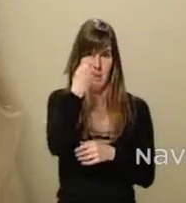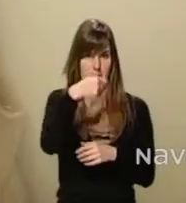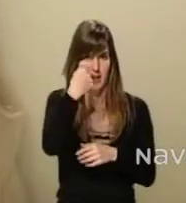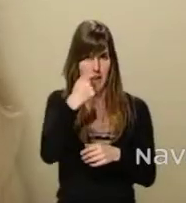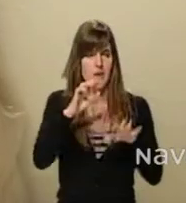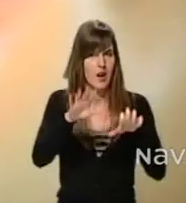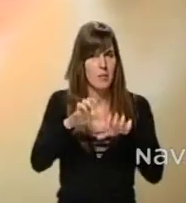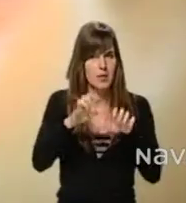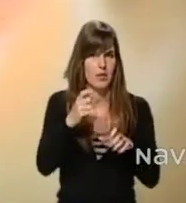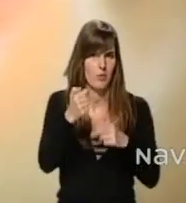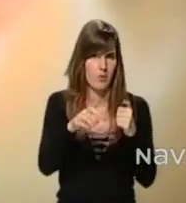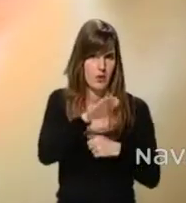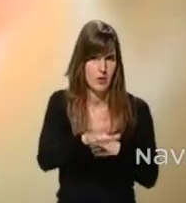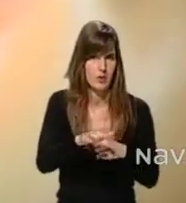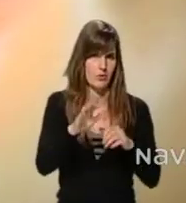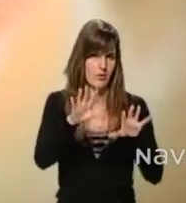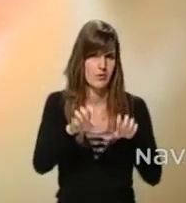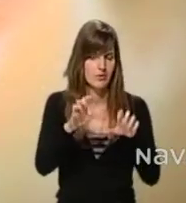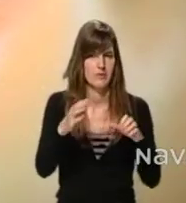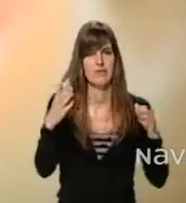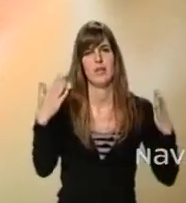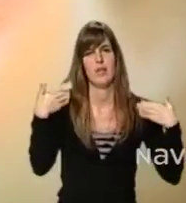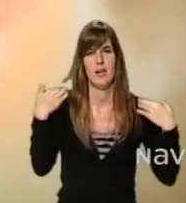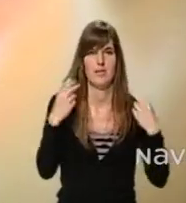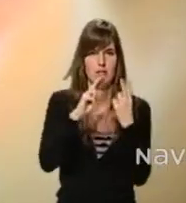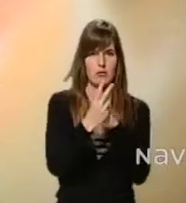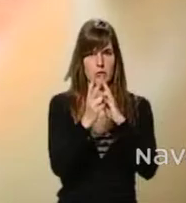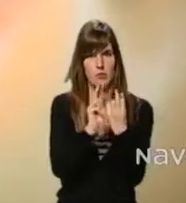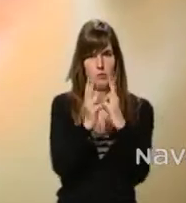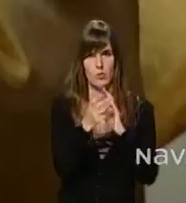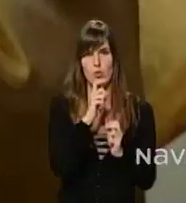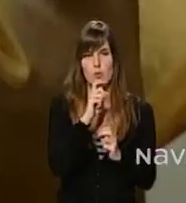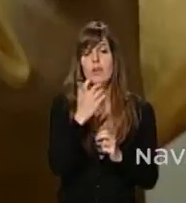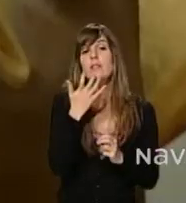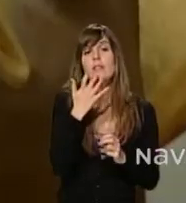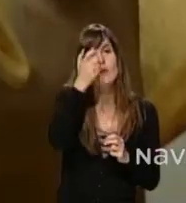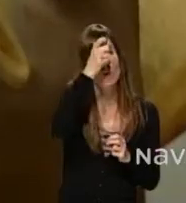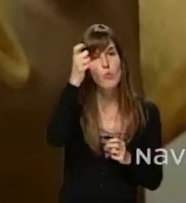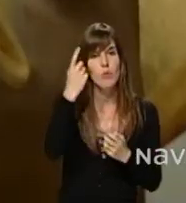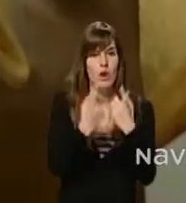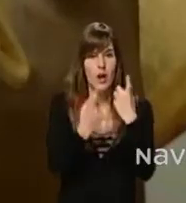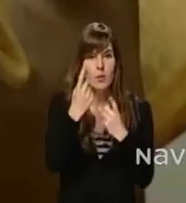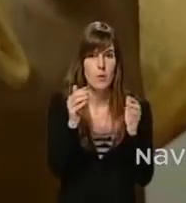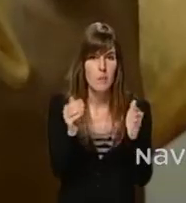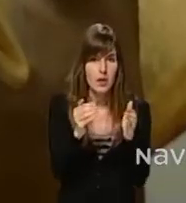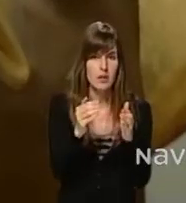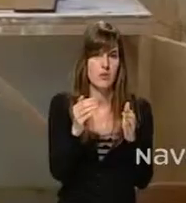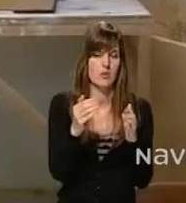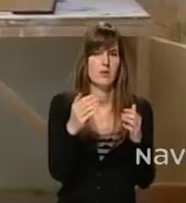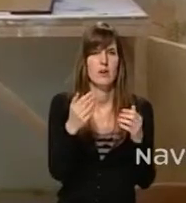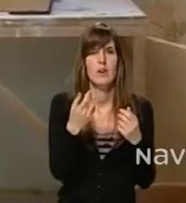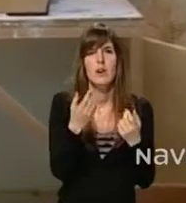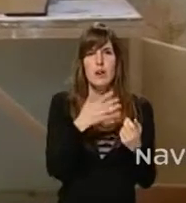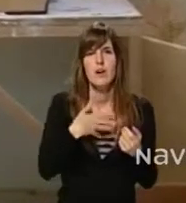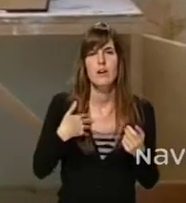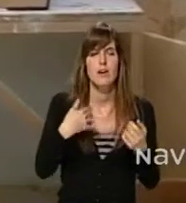que los chavales puedan empezar a aprender a bailar gigantes. Y la idea es que si hay algún municipio pequeño que no puede tener su propia comparsa y quiere